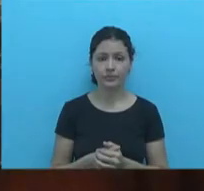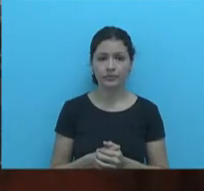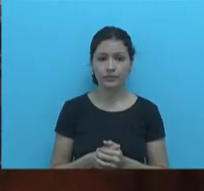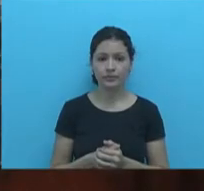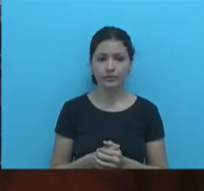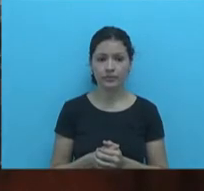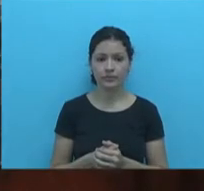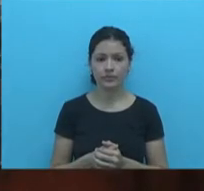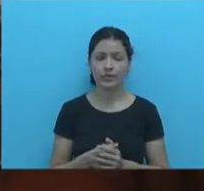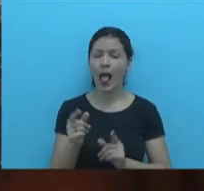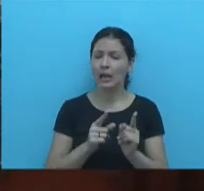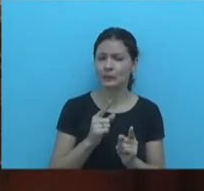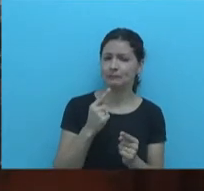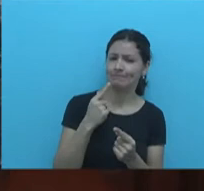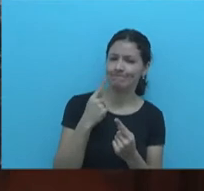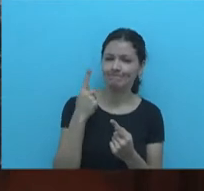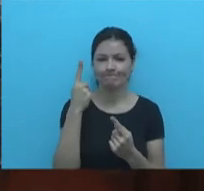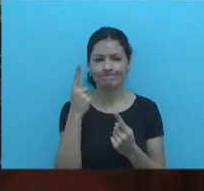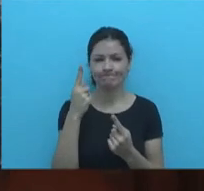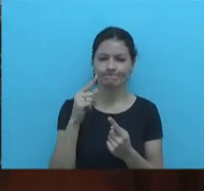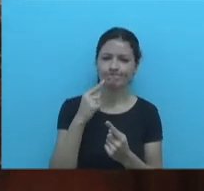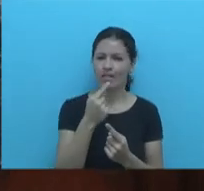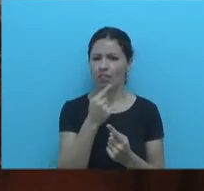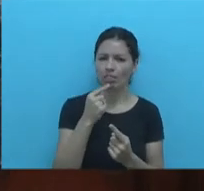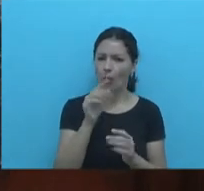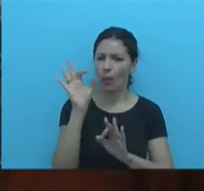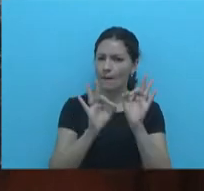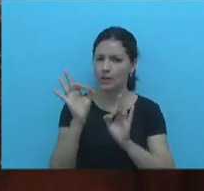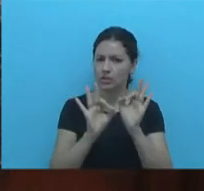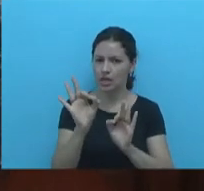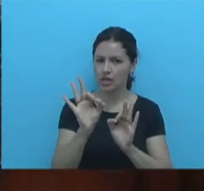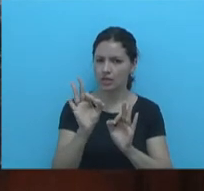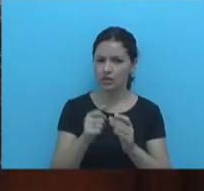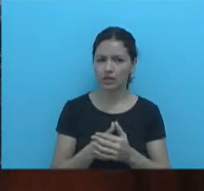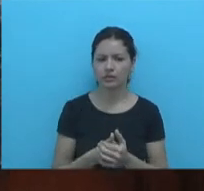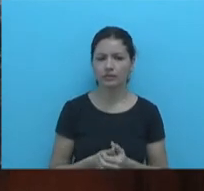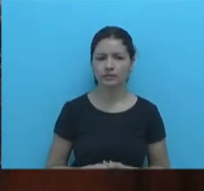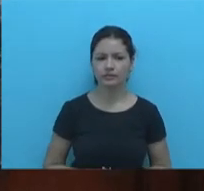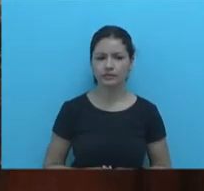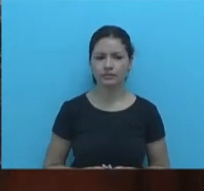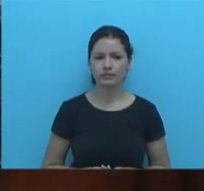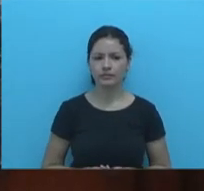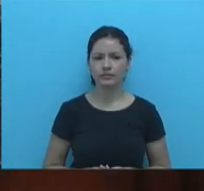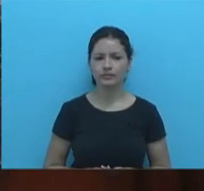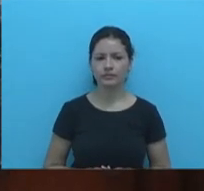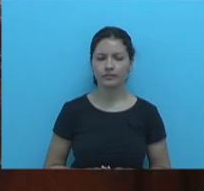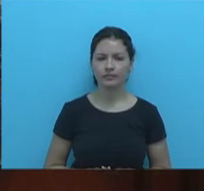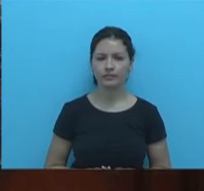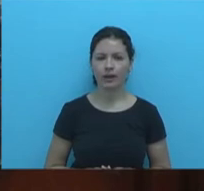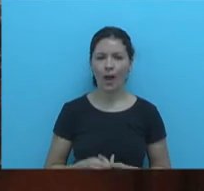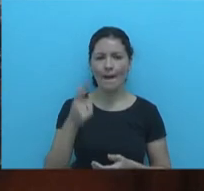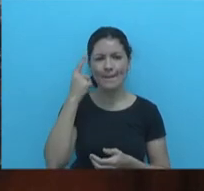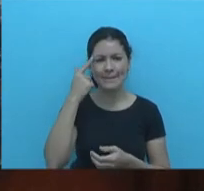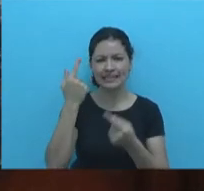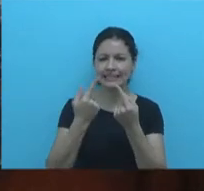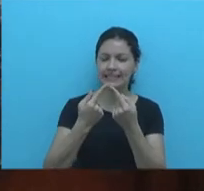en crisis un poco el proyecto, ¿no es cierto? En tensión. Hay por ahí una doble mirada, una